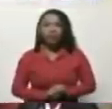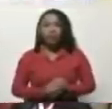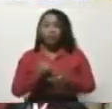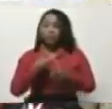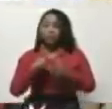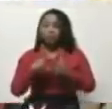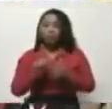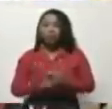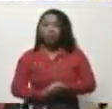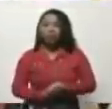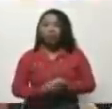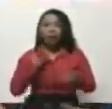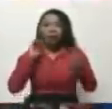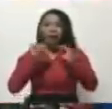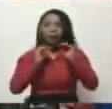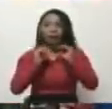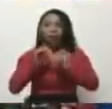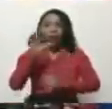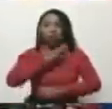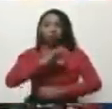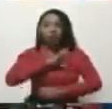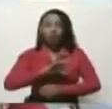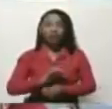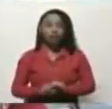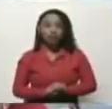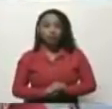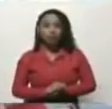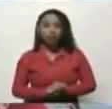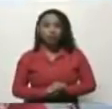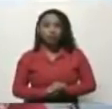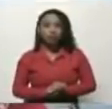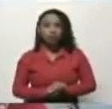Entonces, la ética del socialista.